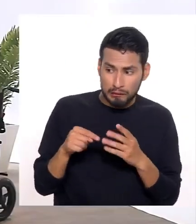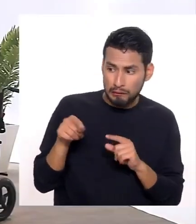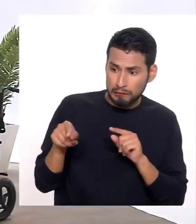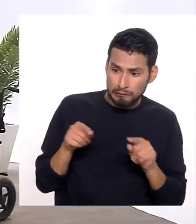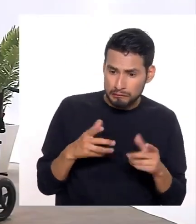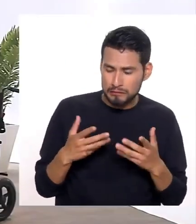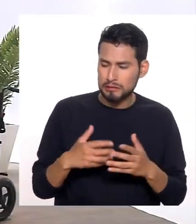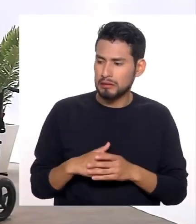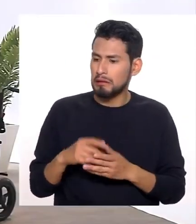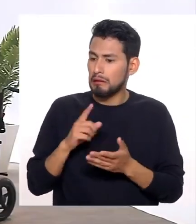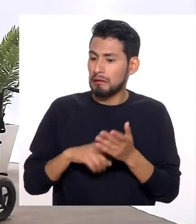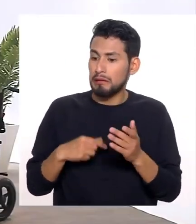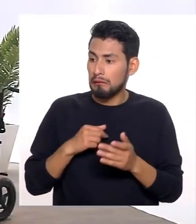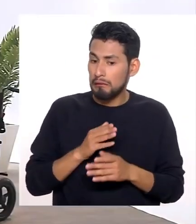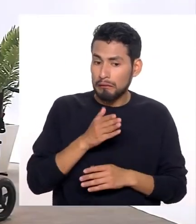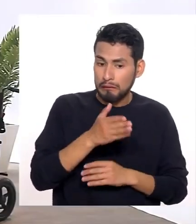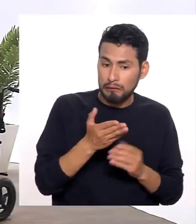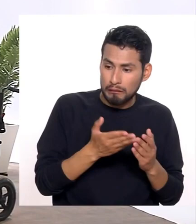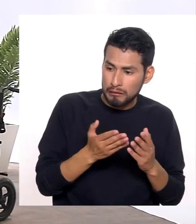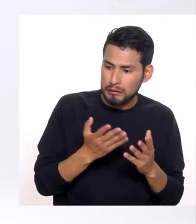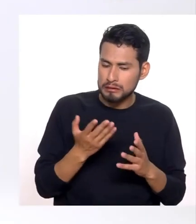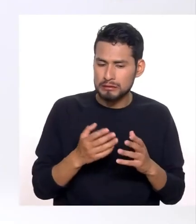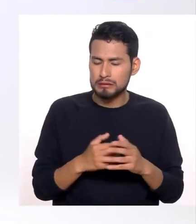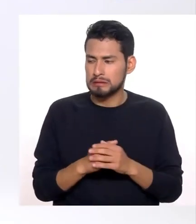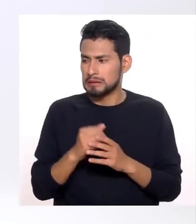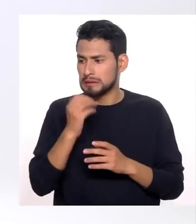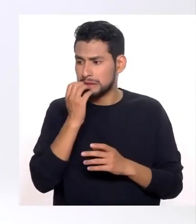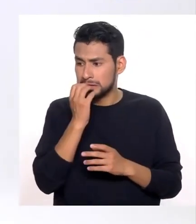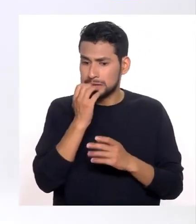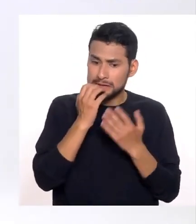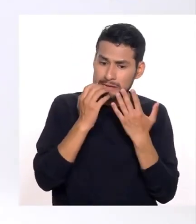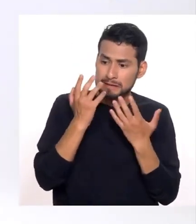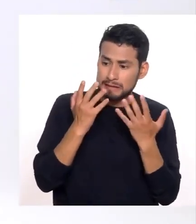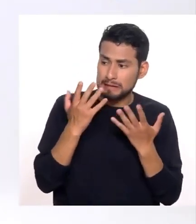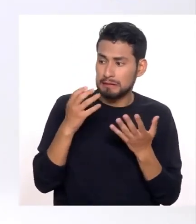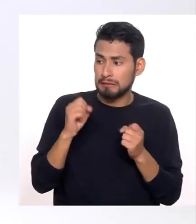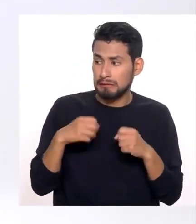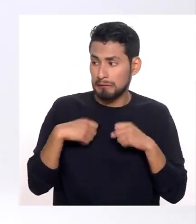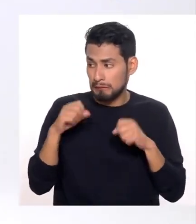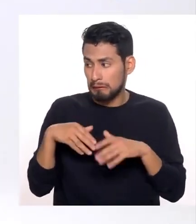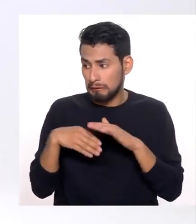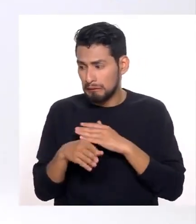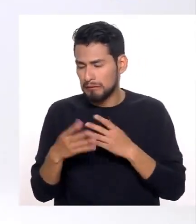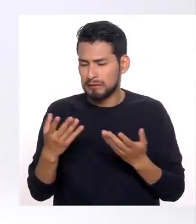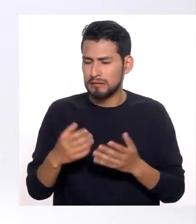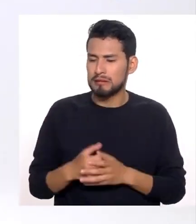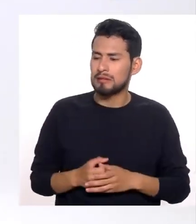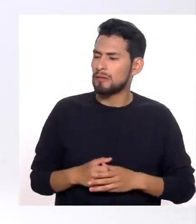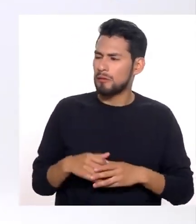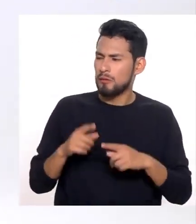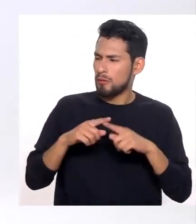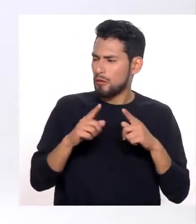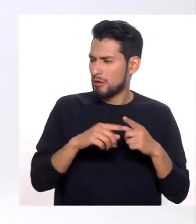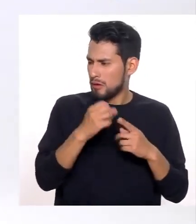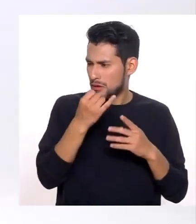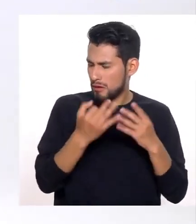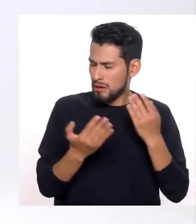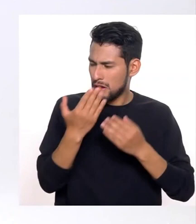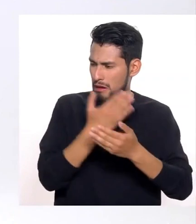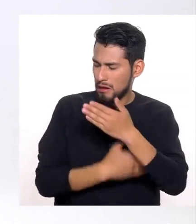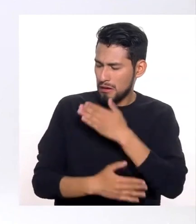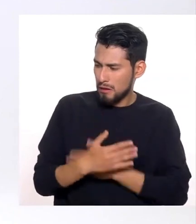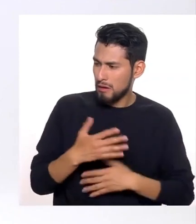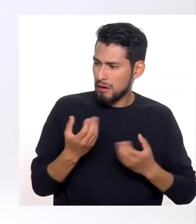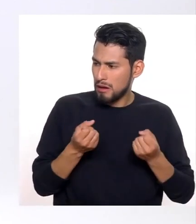otra cosa? Sí. ¿Qué pasa si voy a un lugar a estudiar? ¿Habrá, por ejemplo, accesibilidad? Así es. Siendo cualquier tipo de